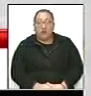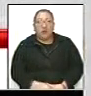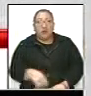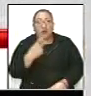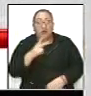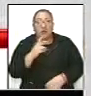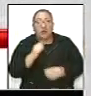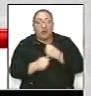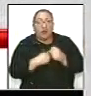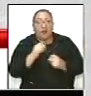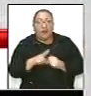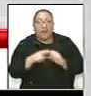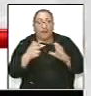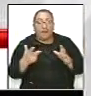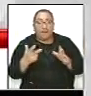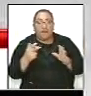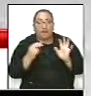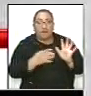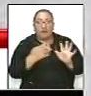el 2018,